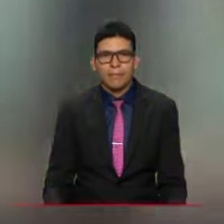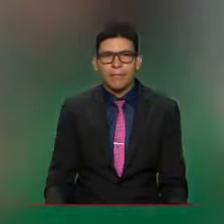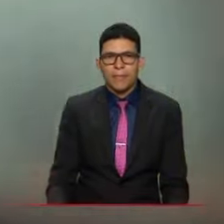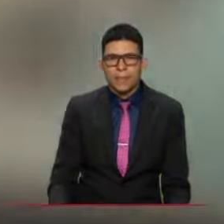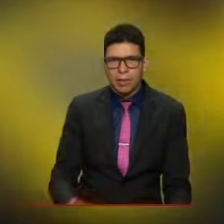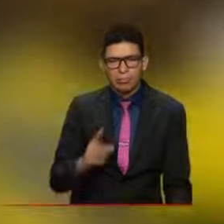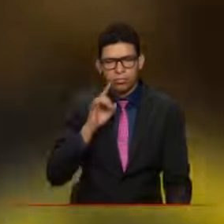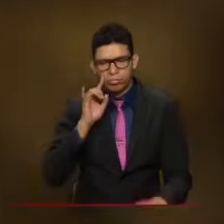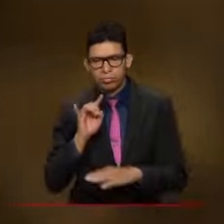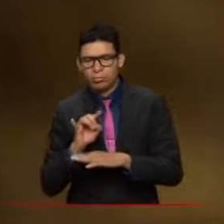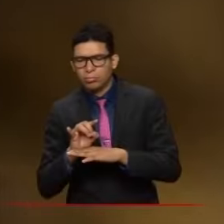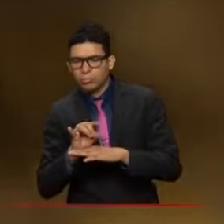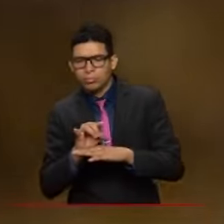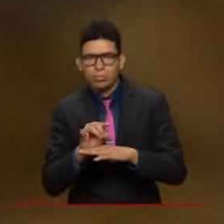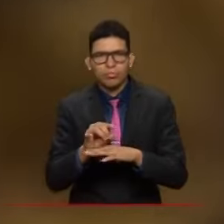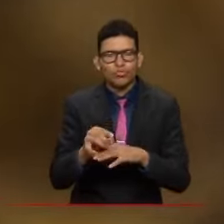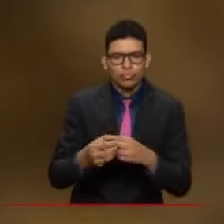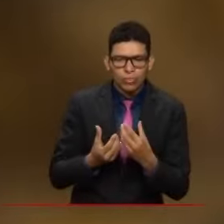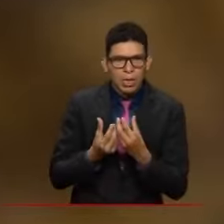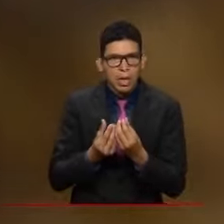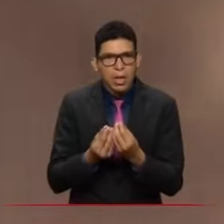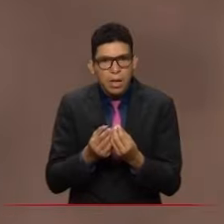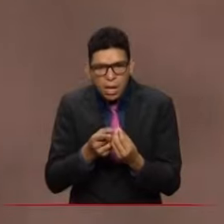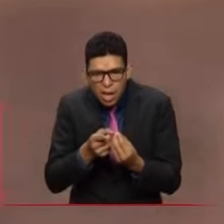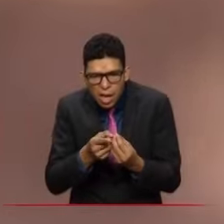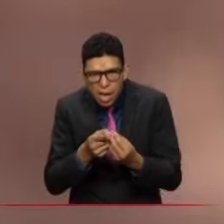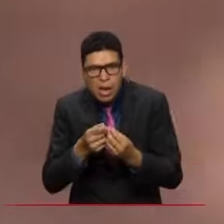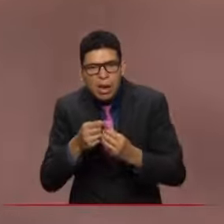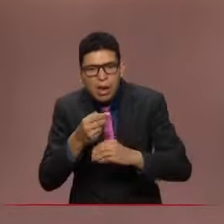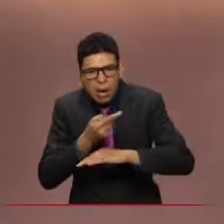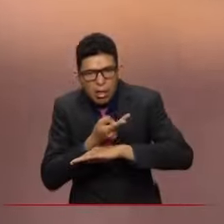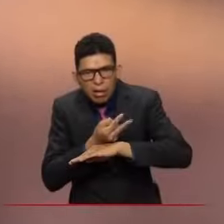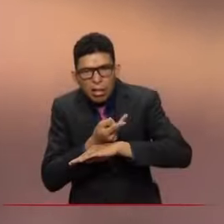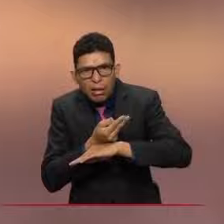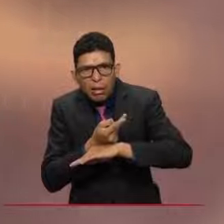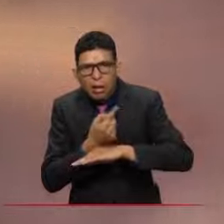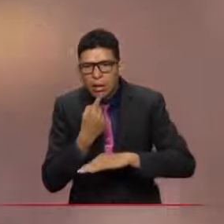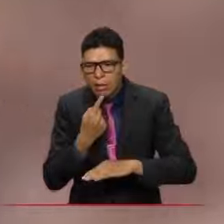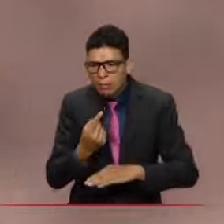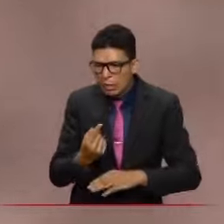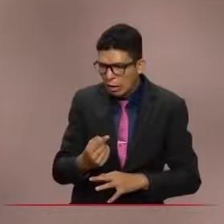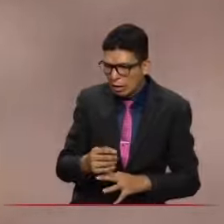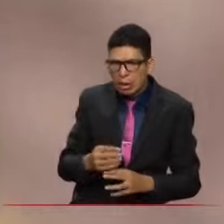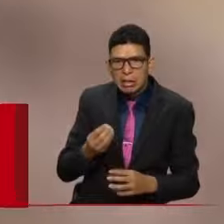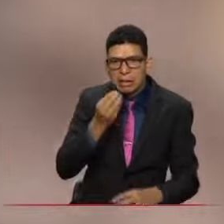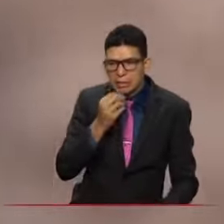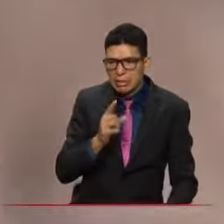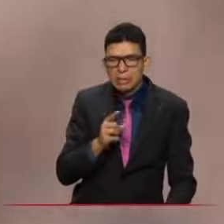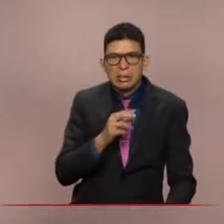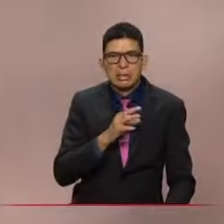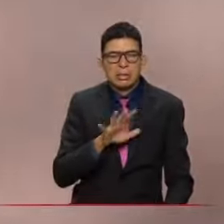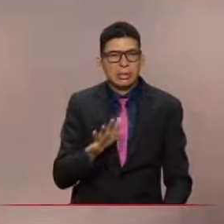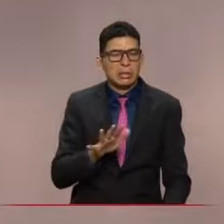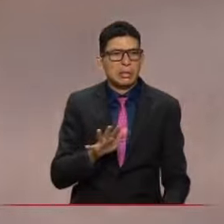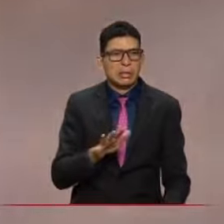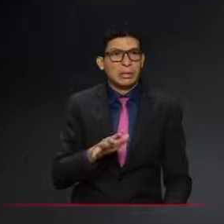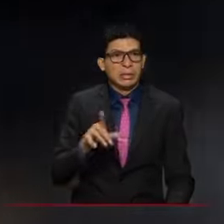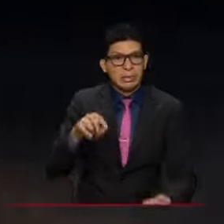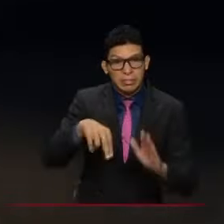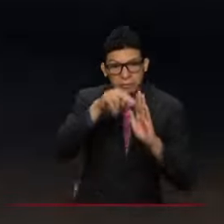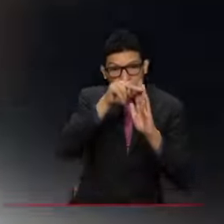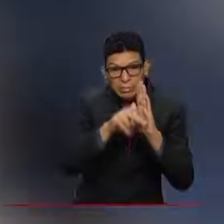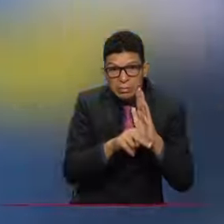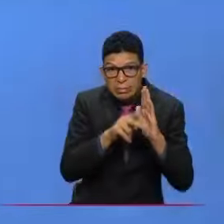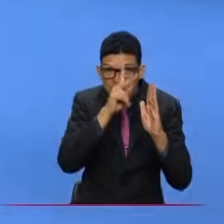Durante un operativo de salubridad, evidenciaron la presencia de cucarachas en medio de los alimentos. Además, el establecimiento no cumplía con la